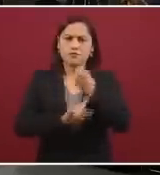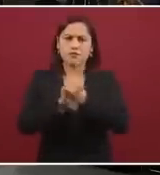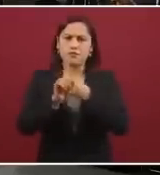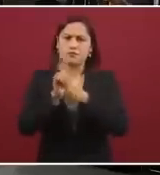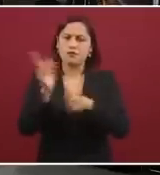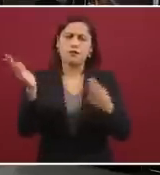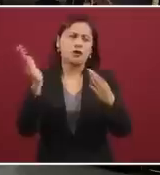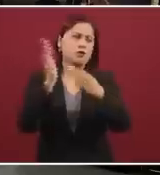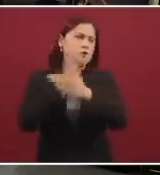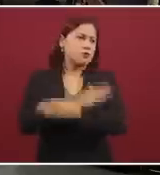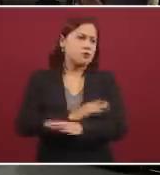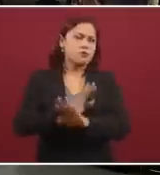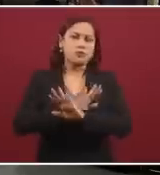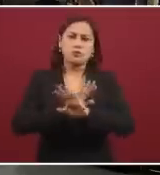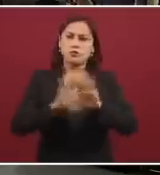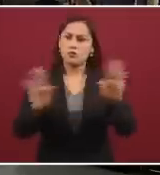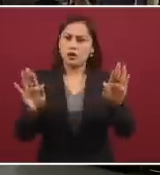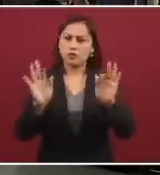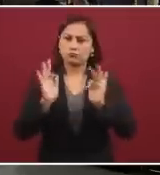luego tú